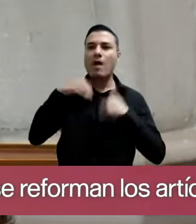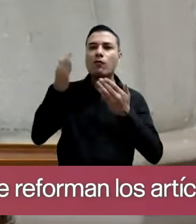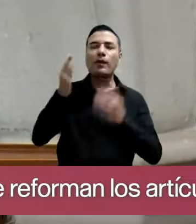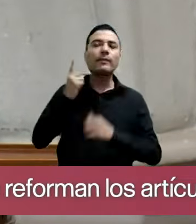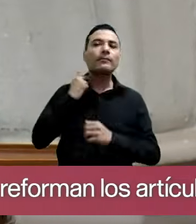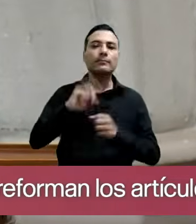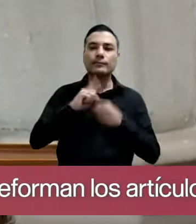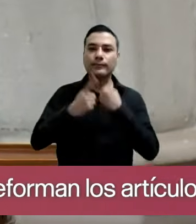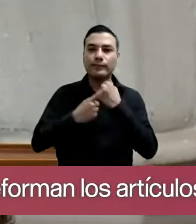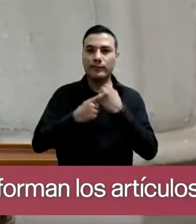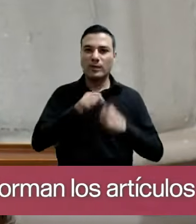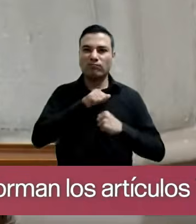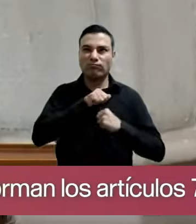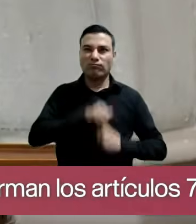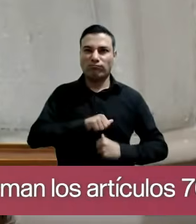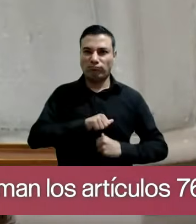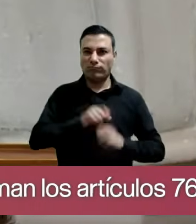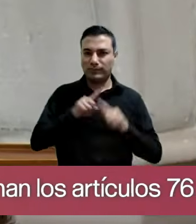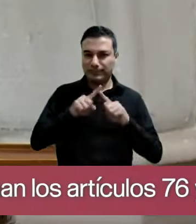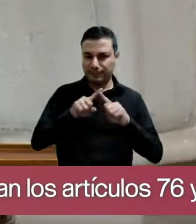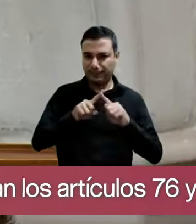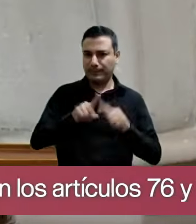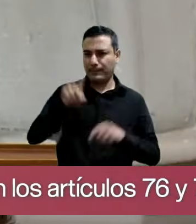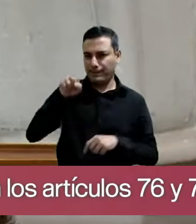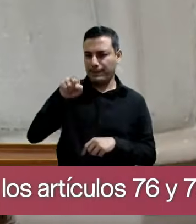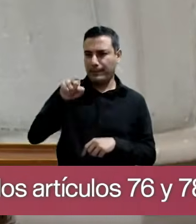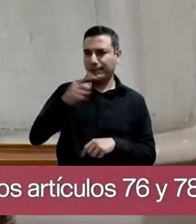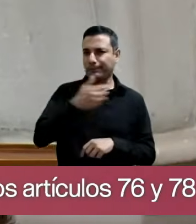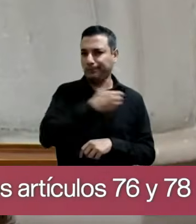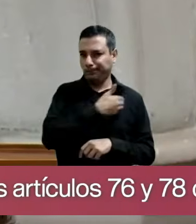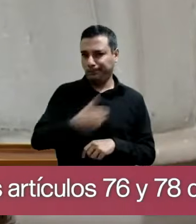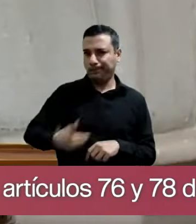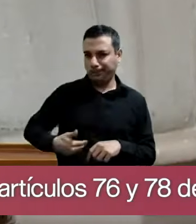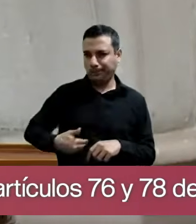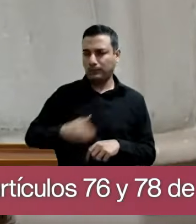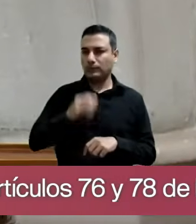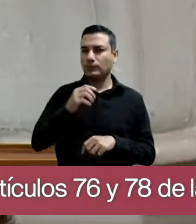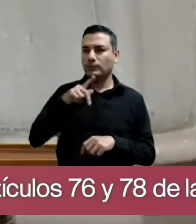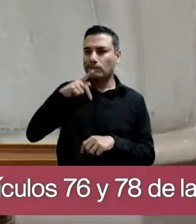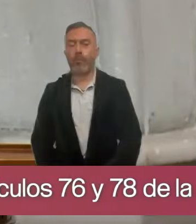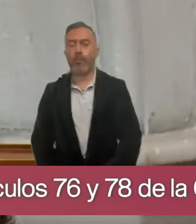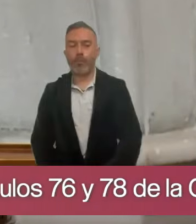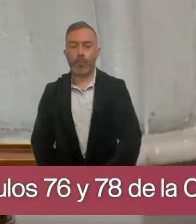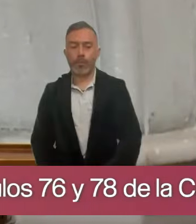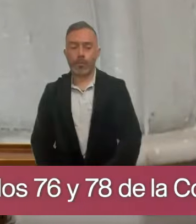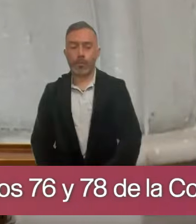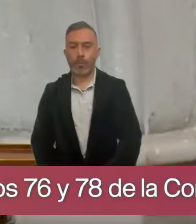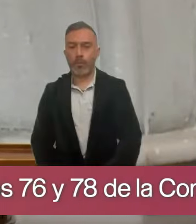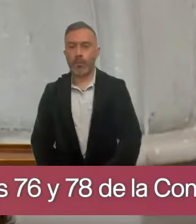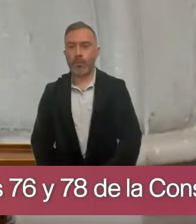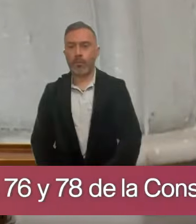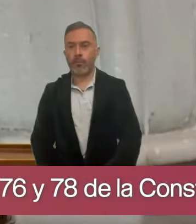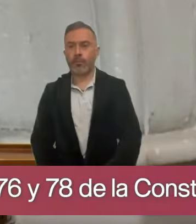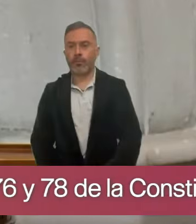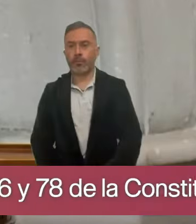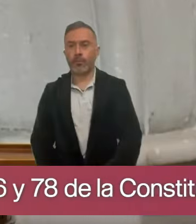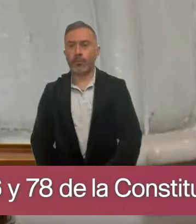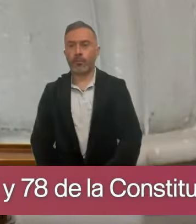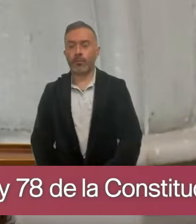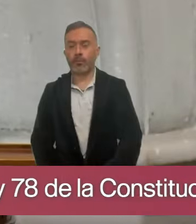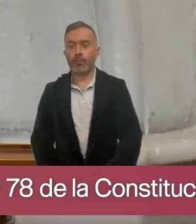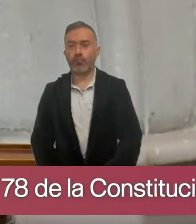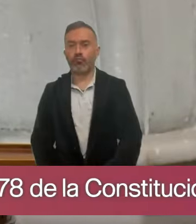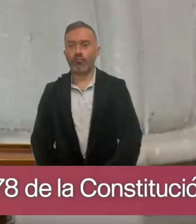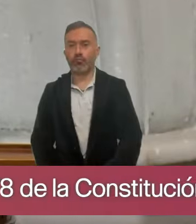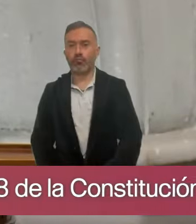desarrollada por la persona titular del Ejecutivo Federal con base en los informes anuales de las personas titulares de la Presidencia